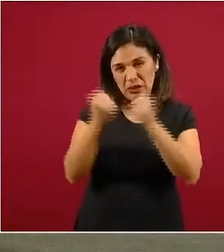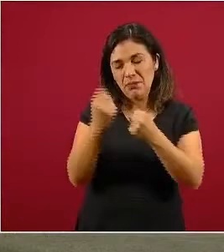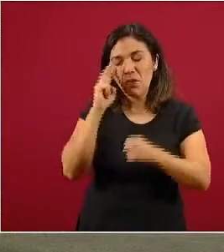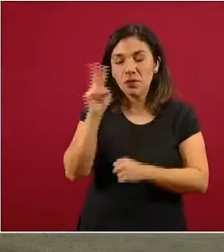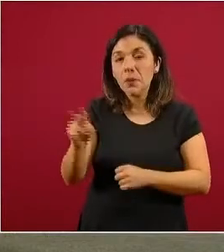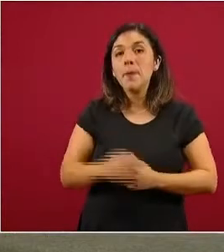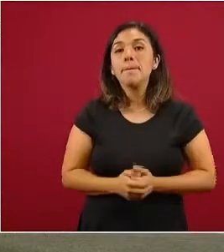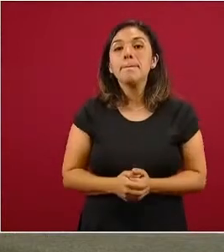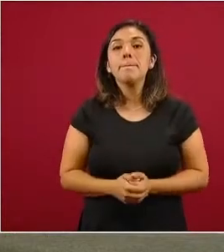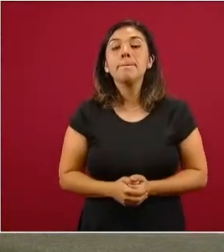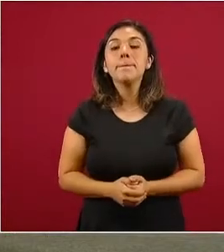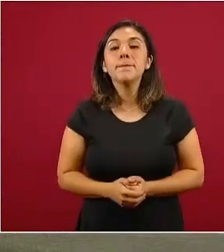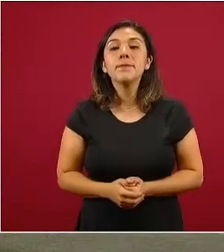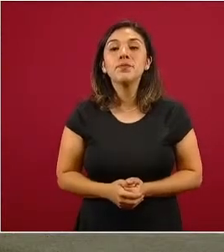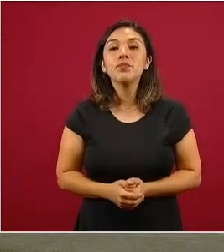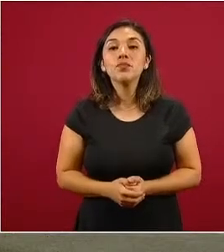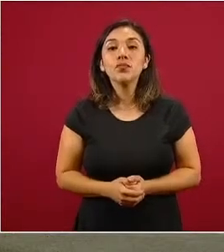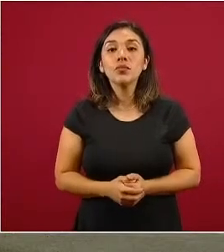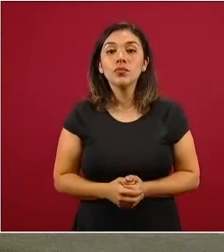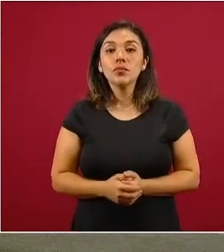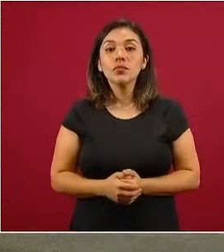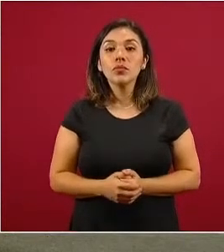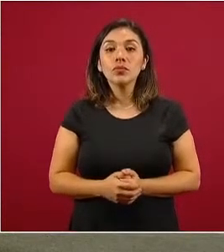que está coordinado por